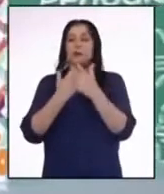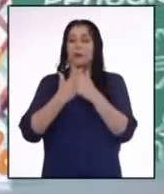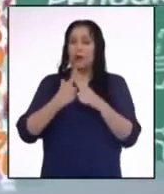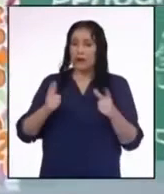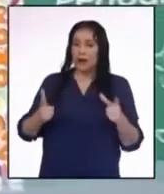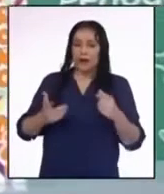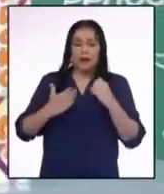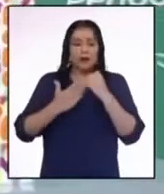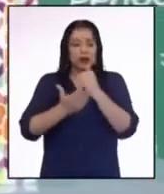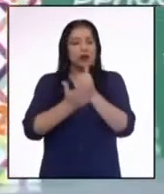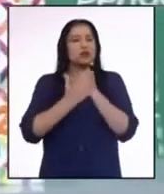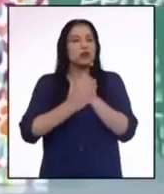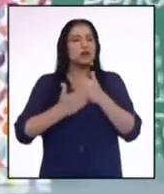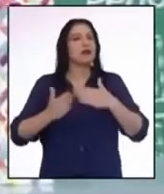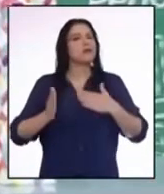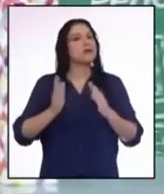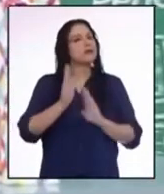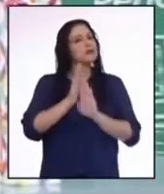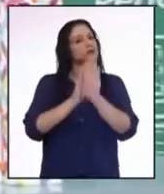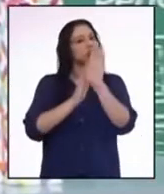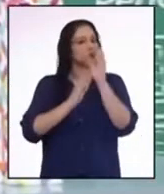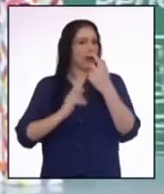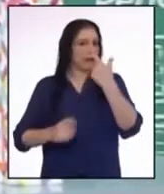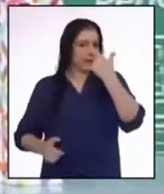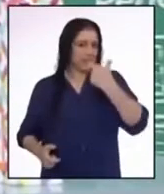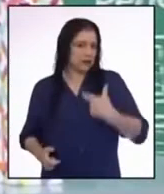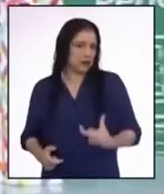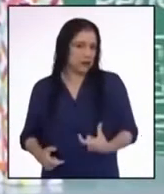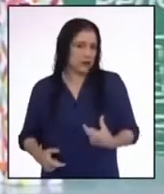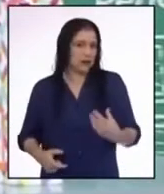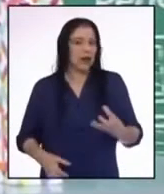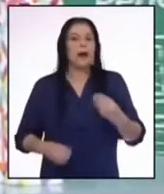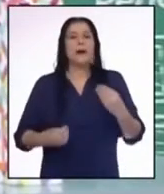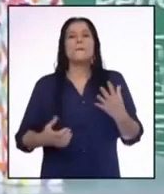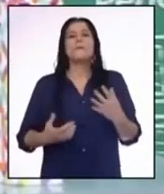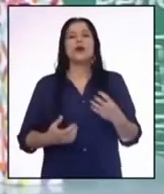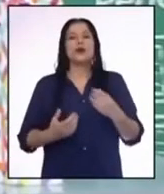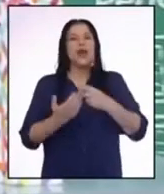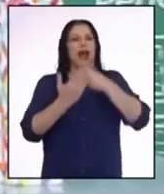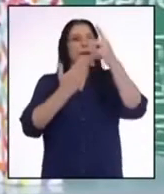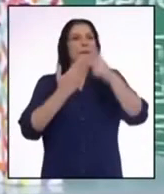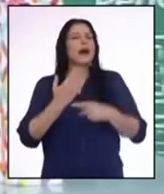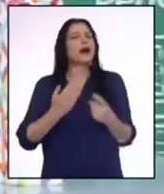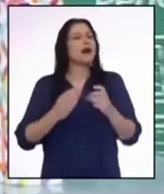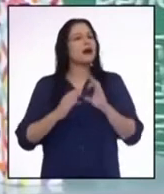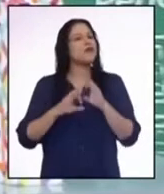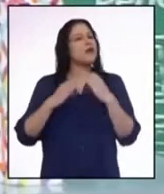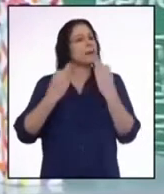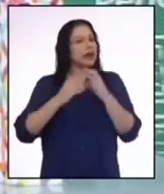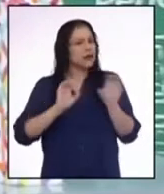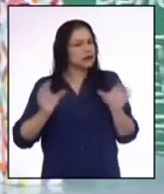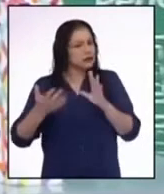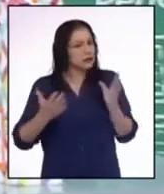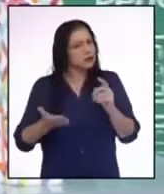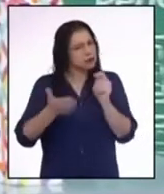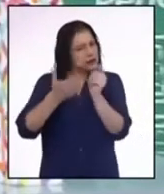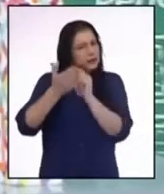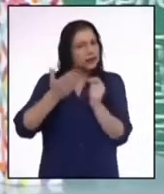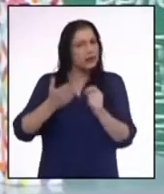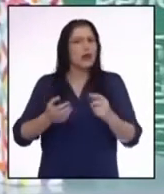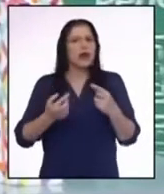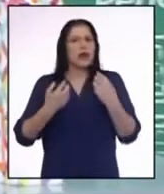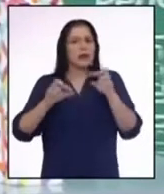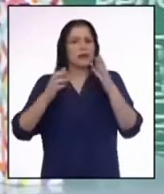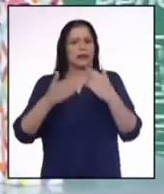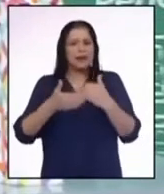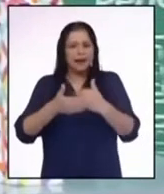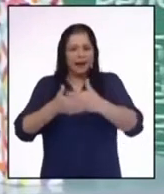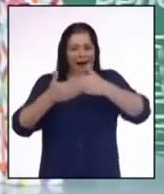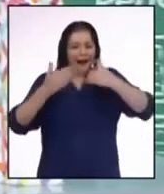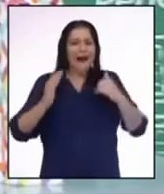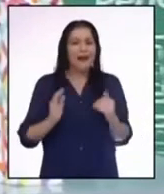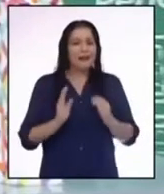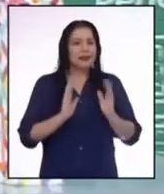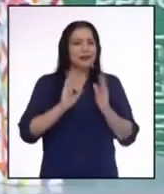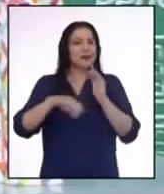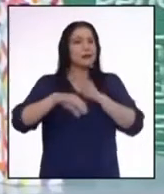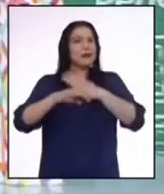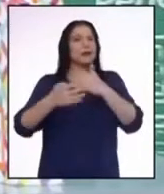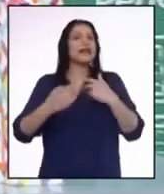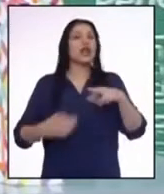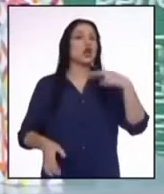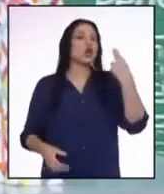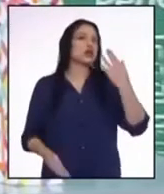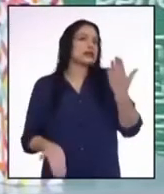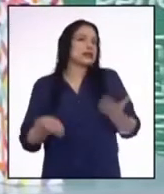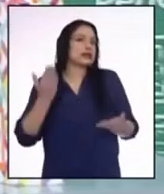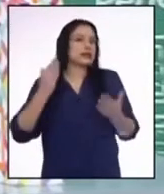nos ayudará en nuestro crecimiento personal, porque el plan familiar que estamos elaborando permitirá estar preparados y prevenir los